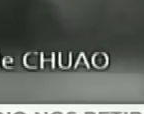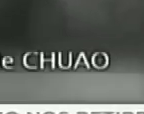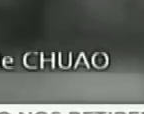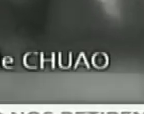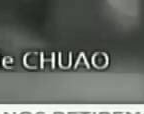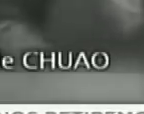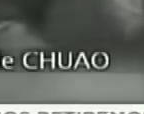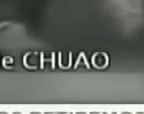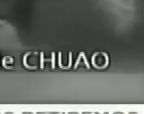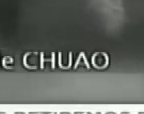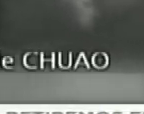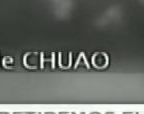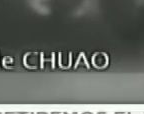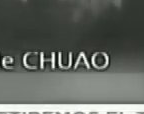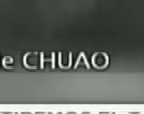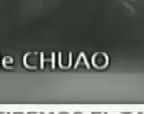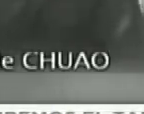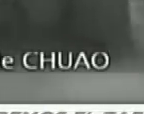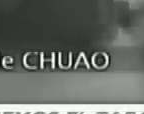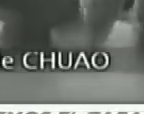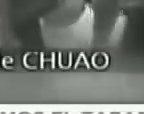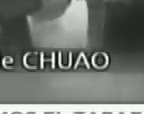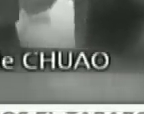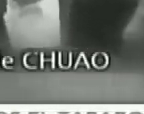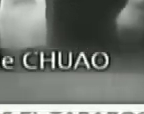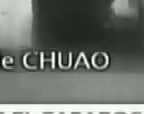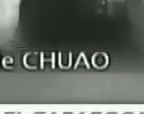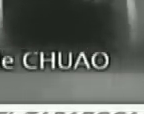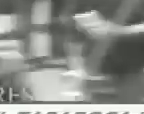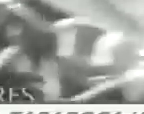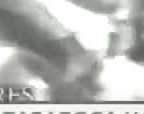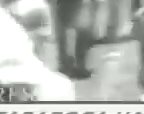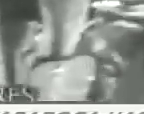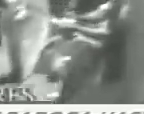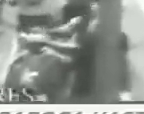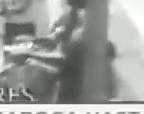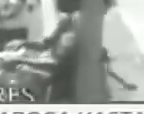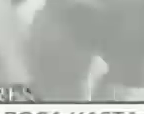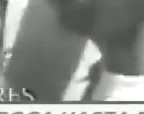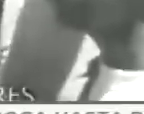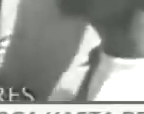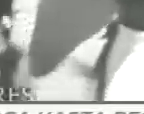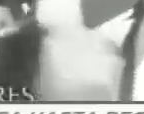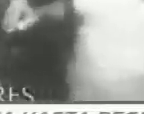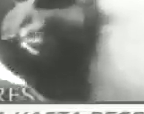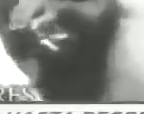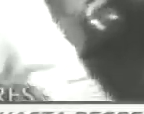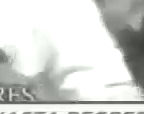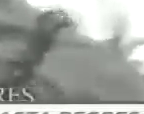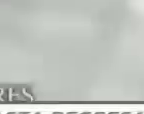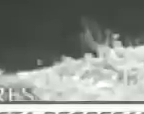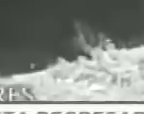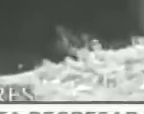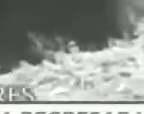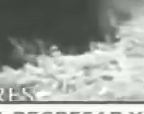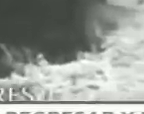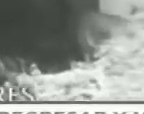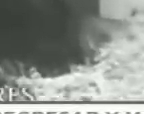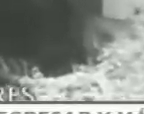en último momento fue desviada hacia el Palacio de Miraflores. El macabro plan estaba en